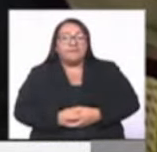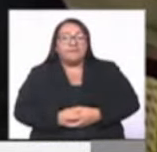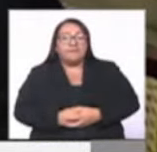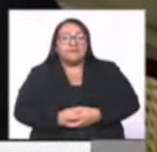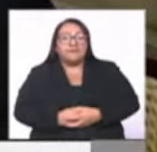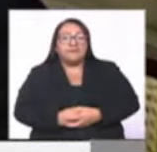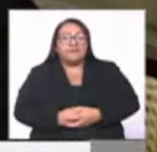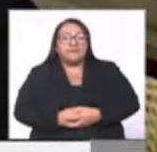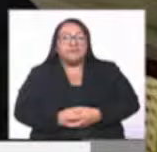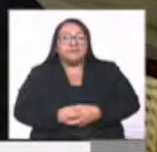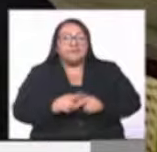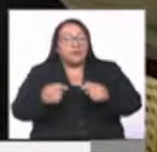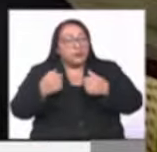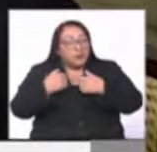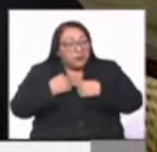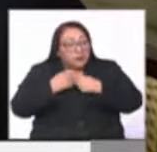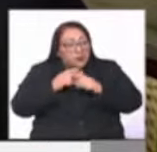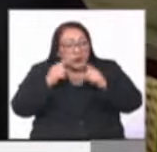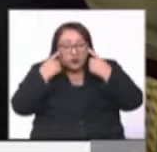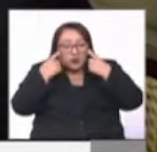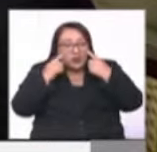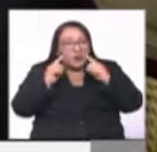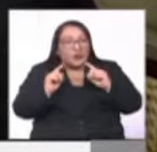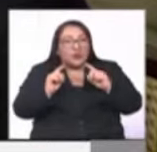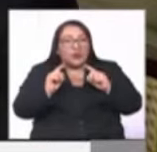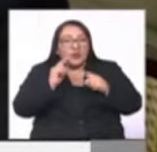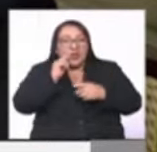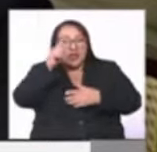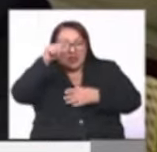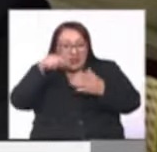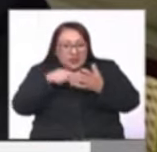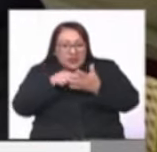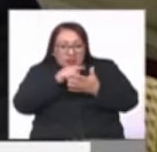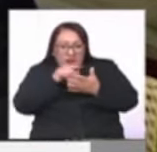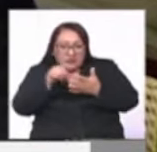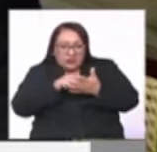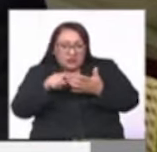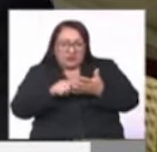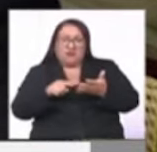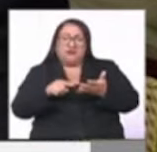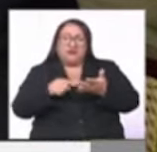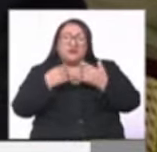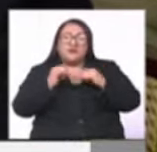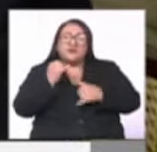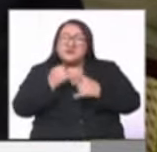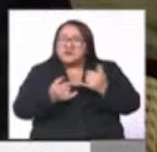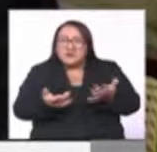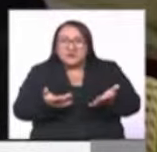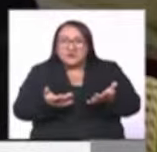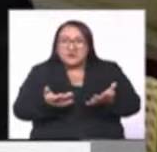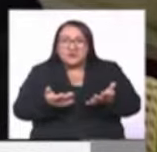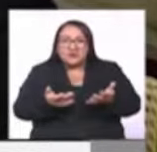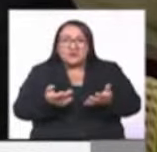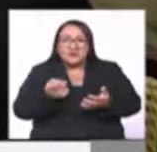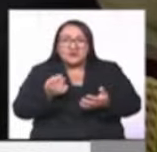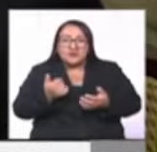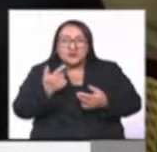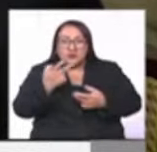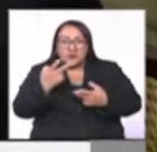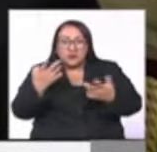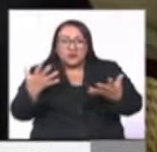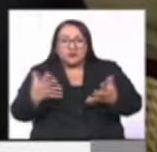discrepo respetuosamente de Su contenido y propuesta que contiene el informe final en base a dos